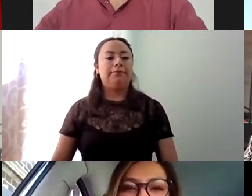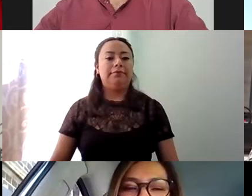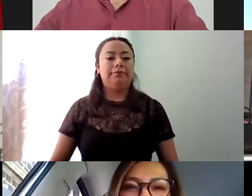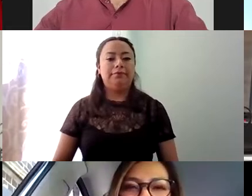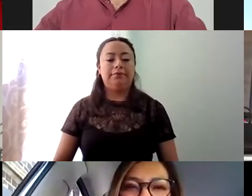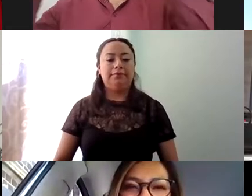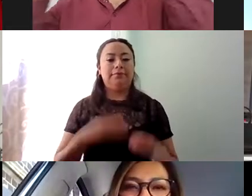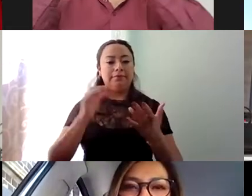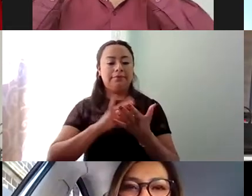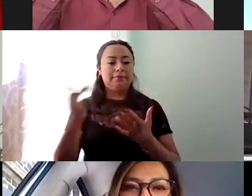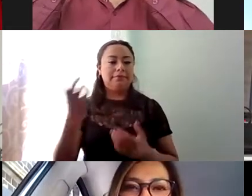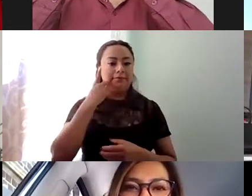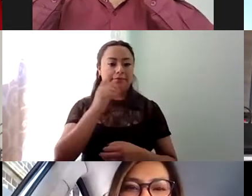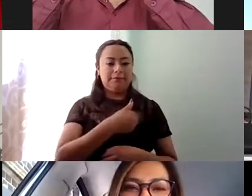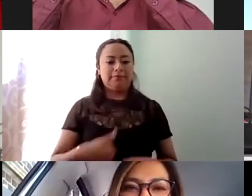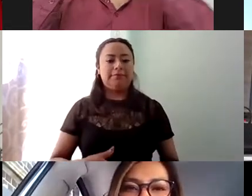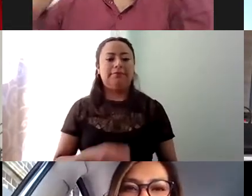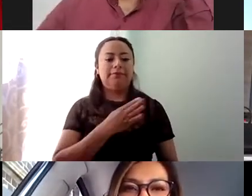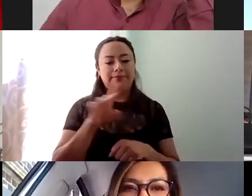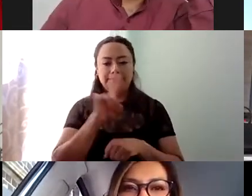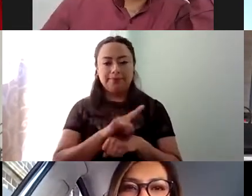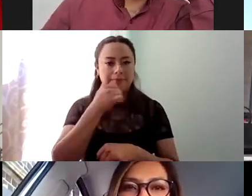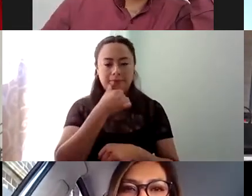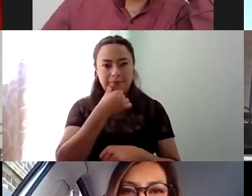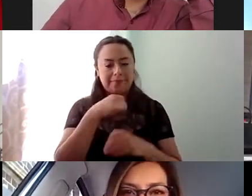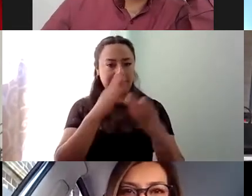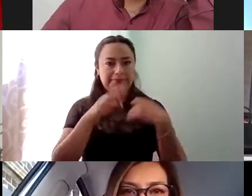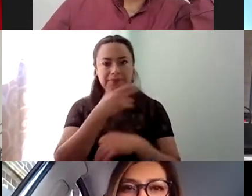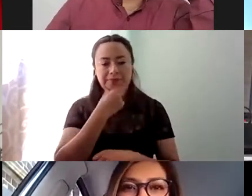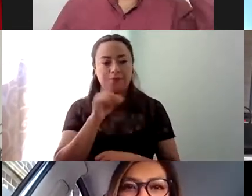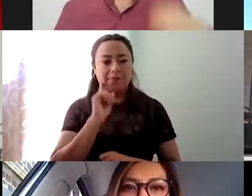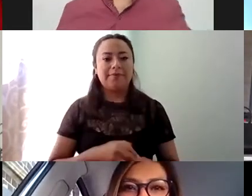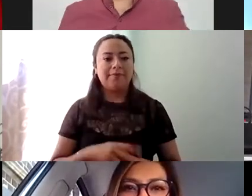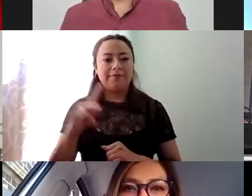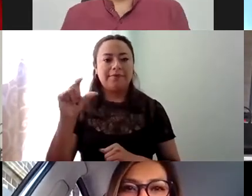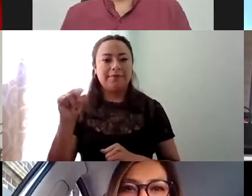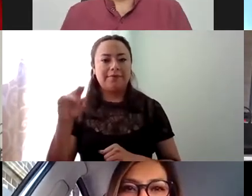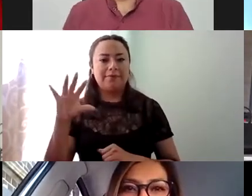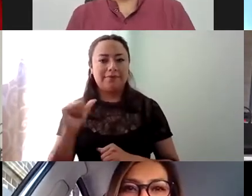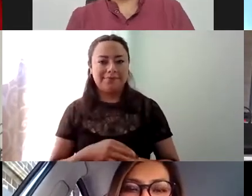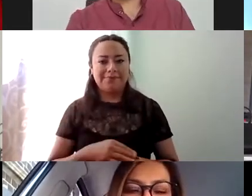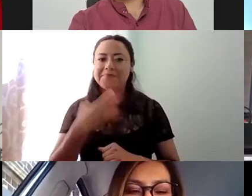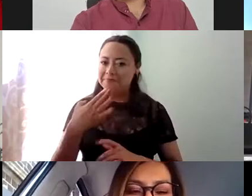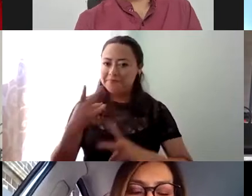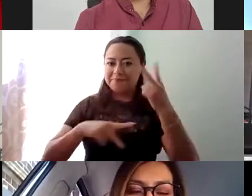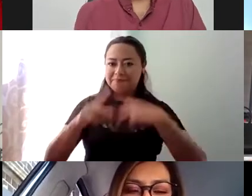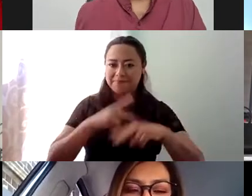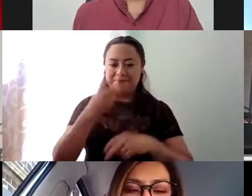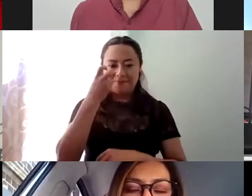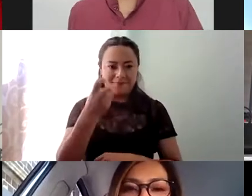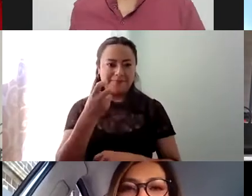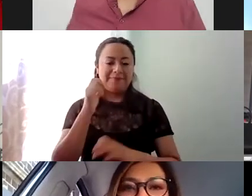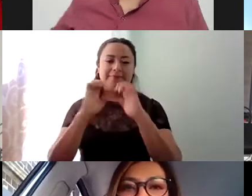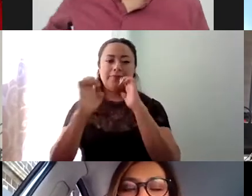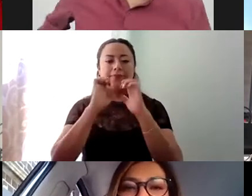gracias, diputado presidente. Muy buenos días a todas y a todos. Tania, sea usted muy bienvenida a estas